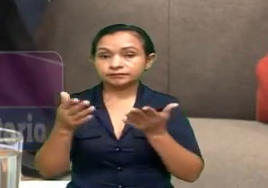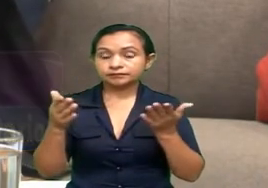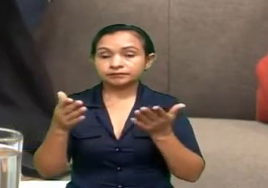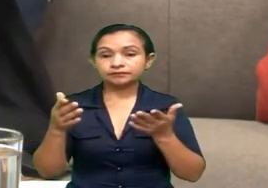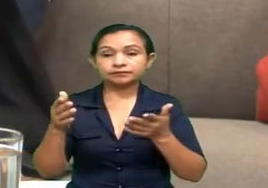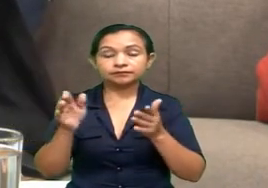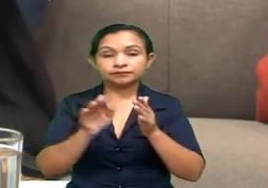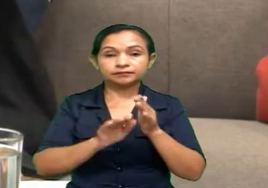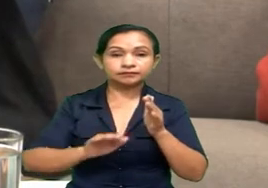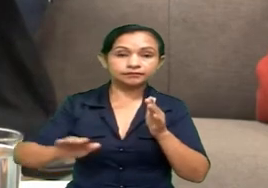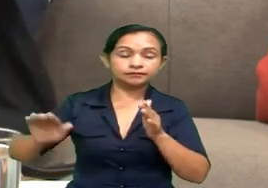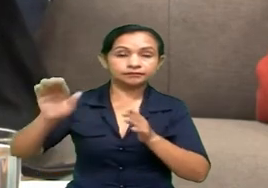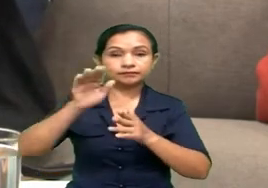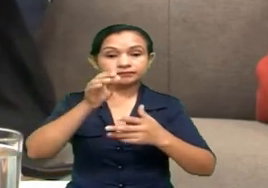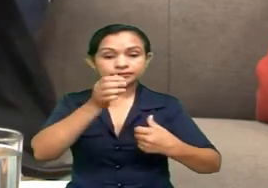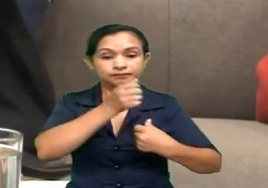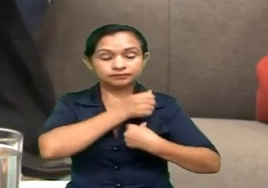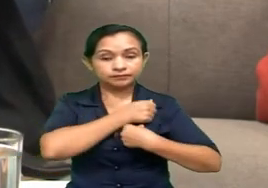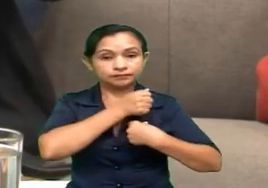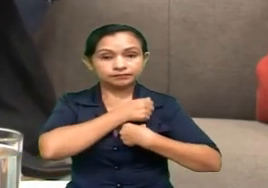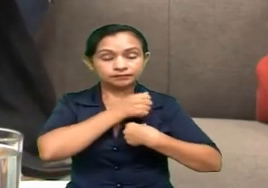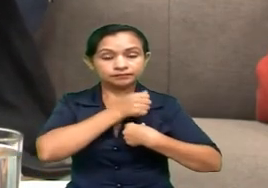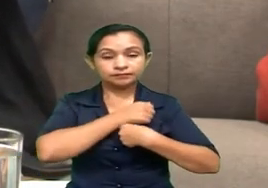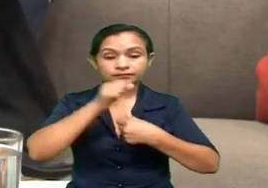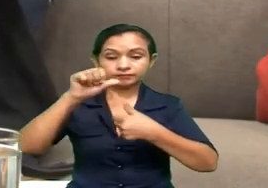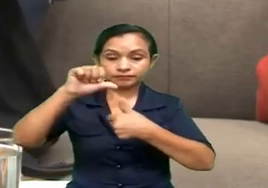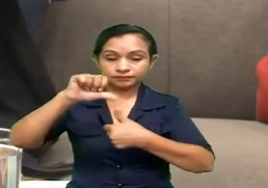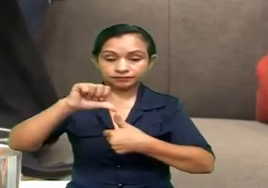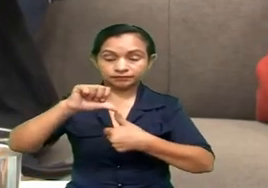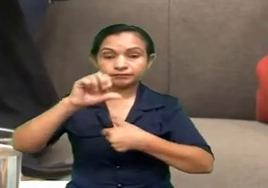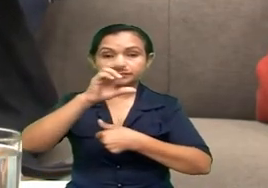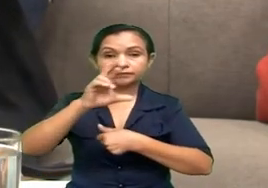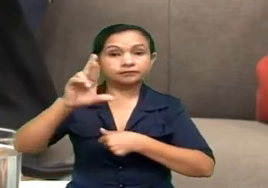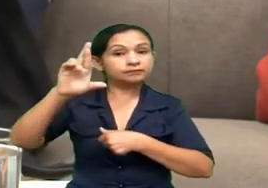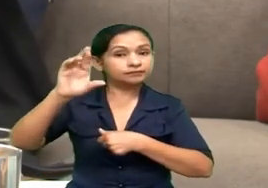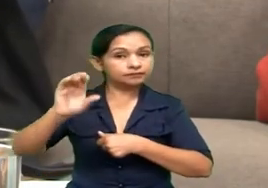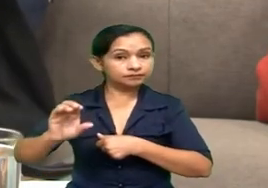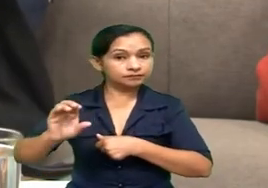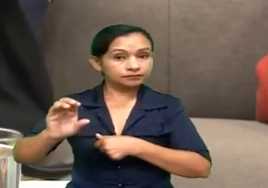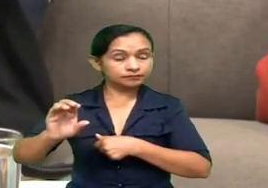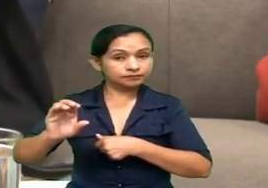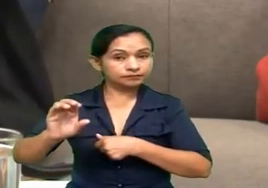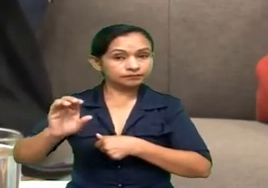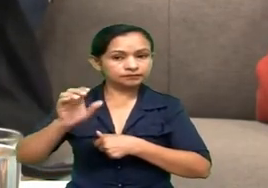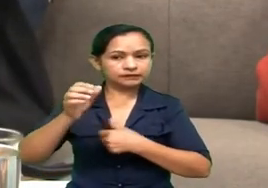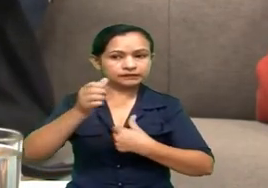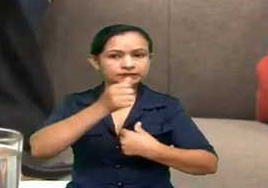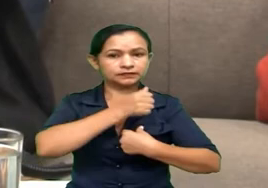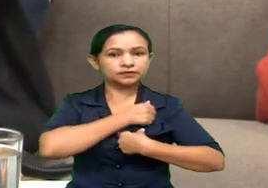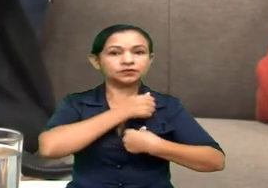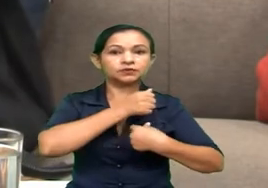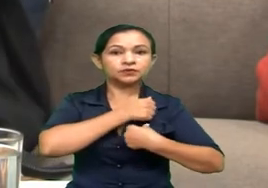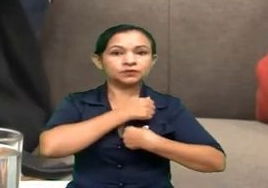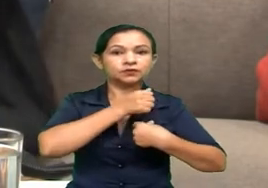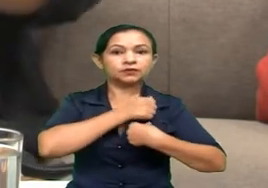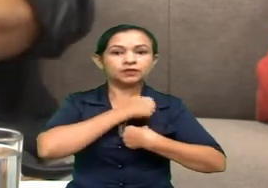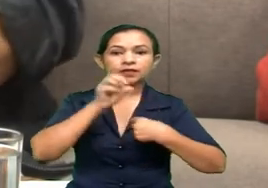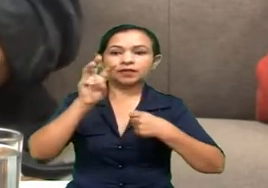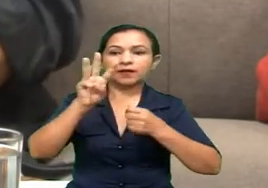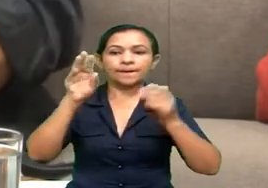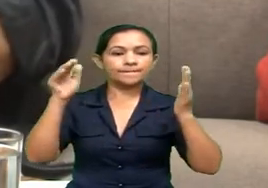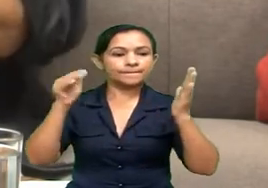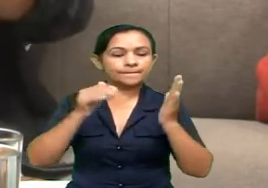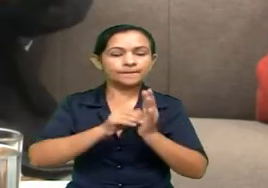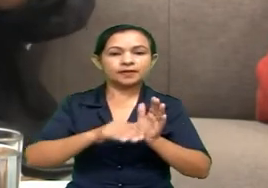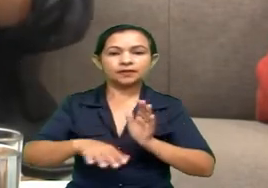potencia militar mejor de Centroamérica era Costa Rica. Tenía un ejército de casi 3.000, 4.000